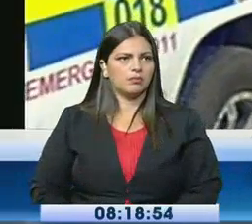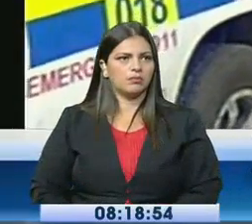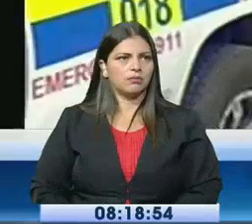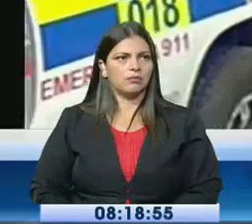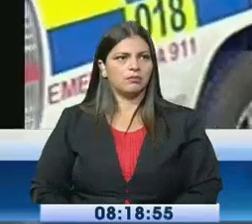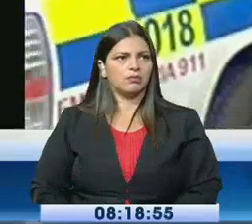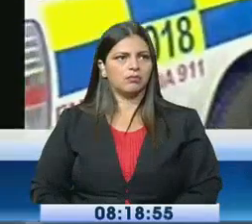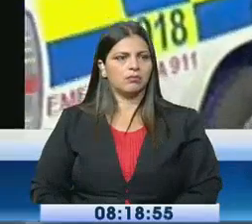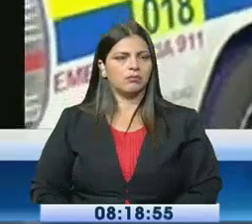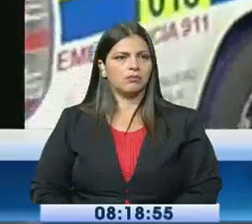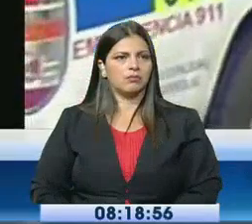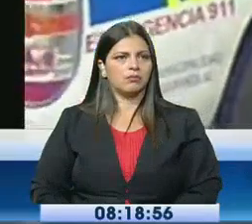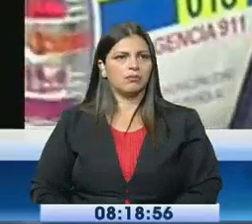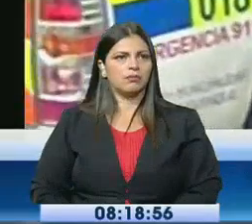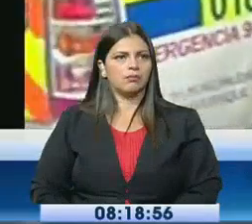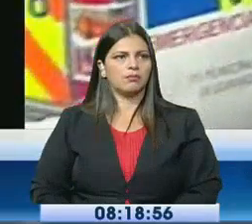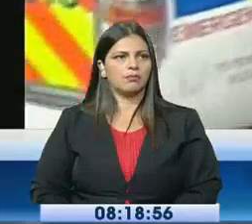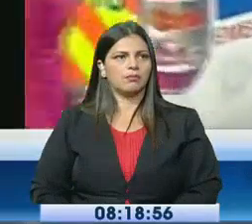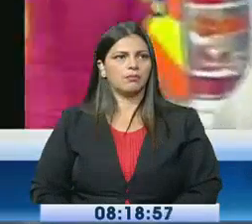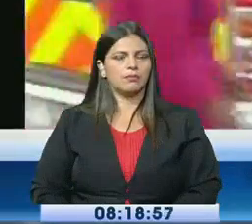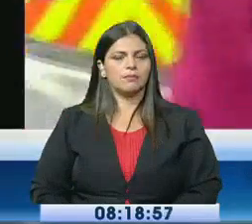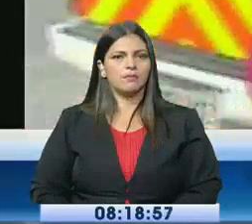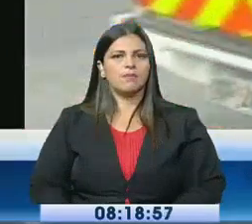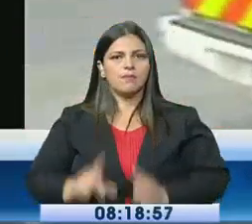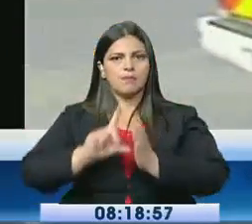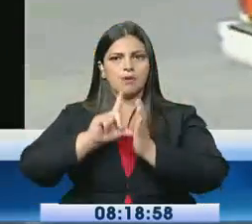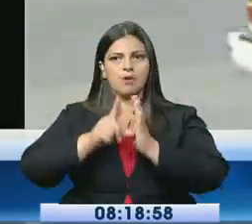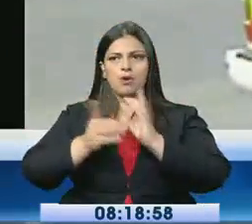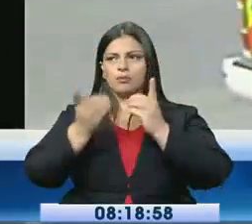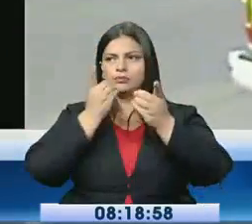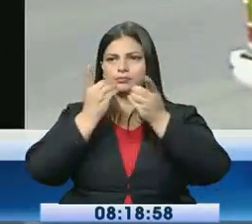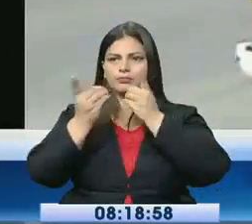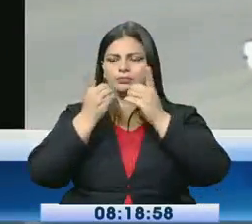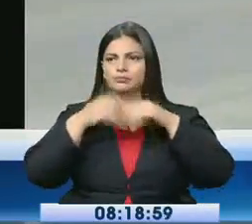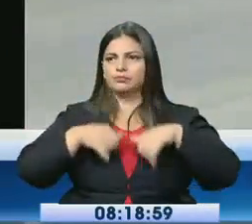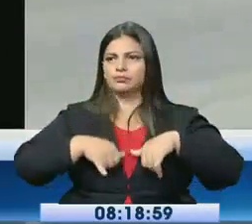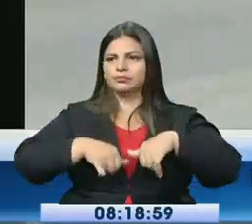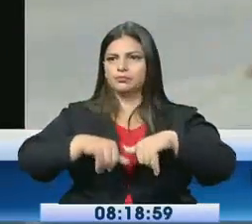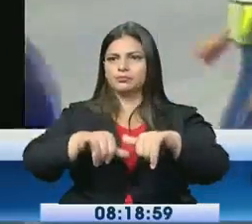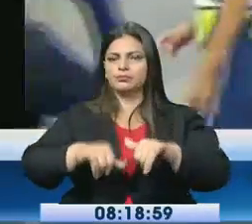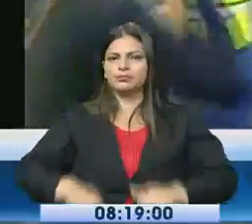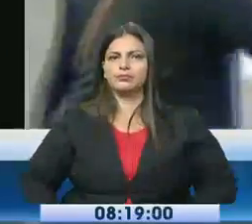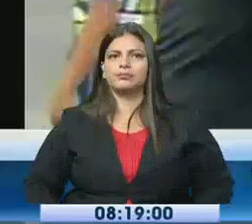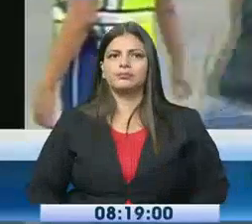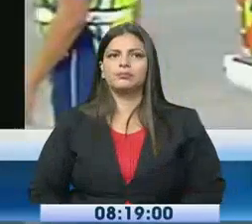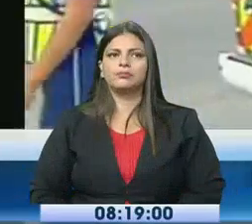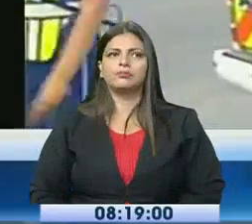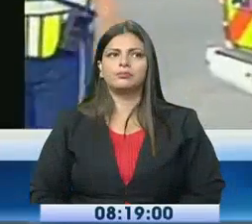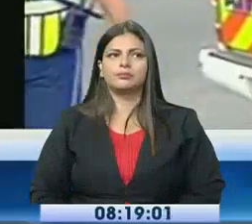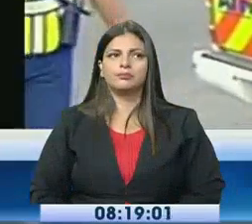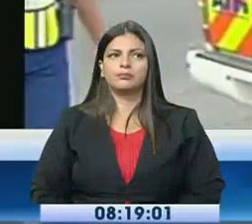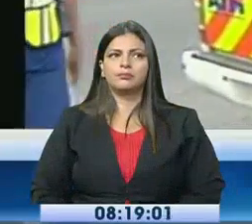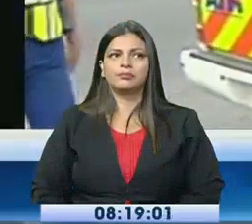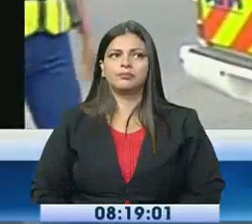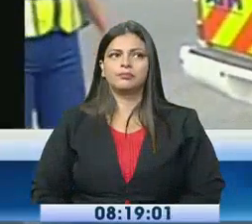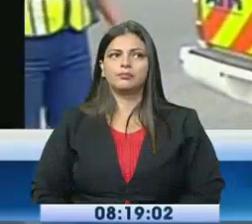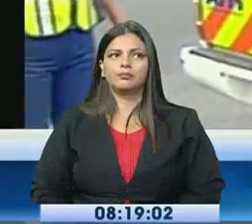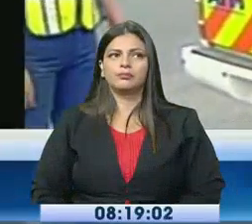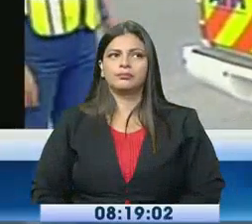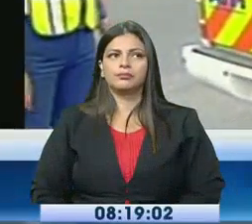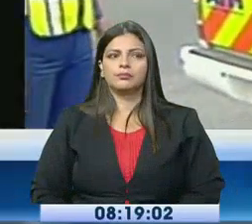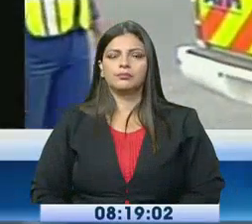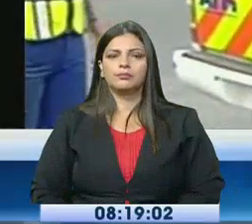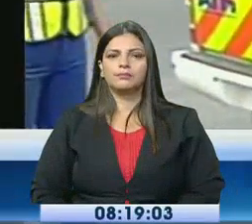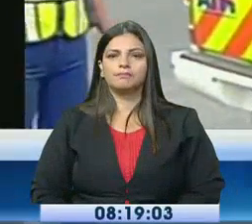Listo. Bien, más adelante seguimos dialogando con los usuarios. Es momento de dar paso a estudios. Esto parece un mal de nunca